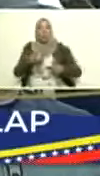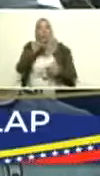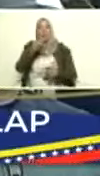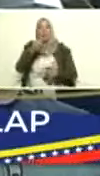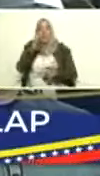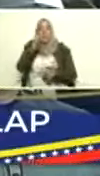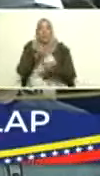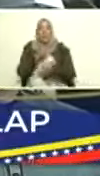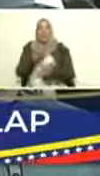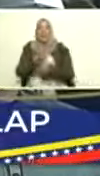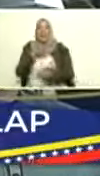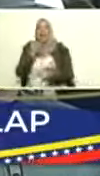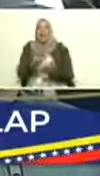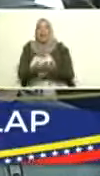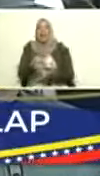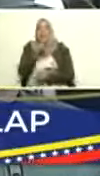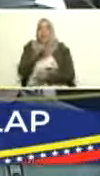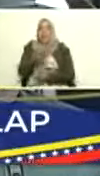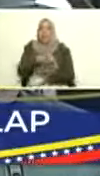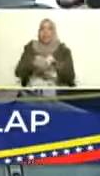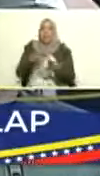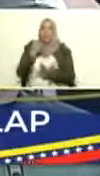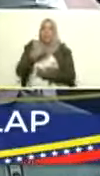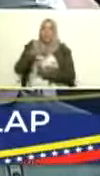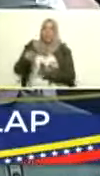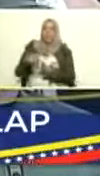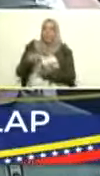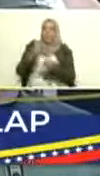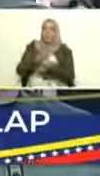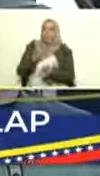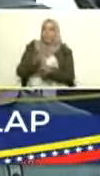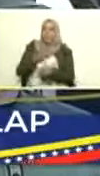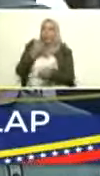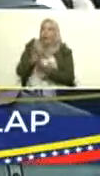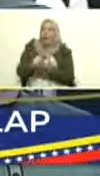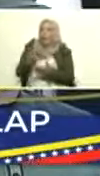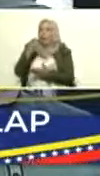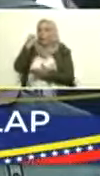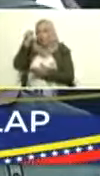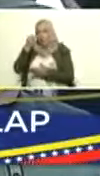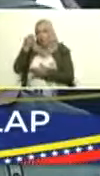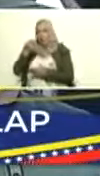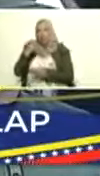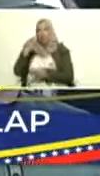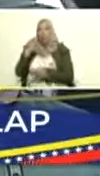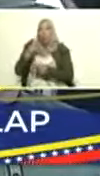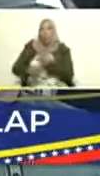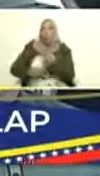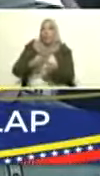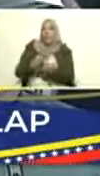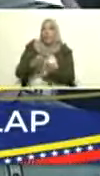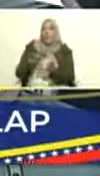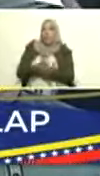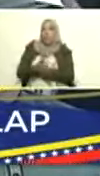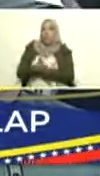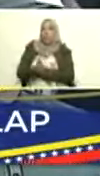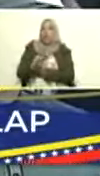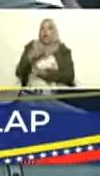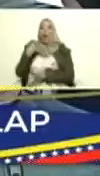hombres y mujeres de la patria revolucionaria, pero con un concepto humanista, y hoy se refleja a través de los